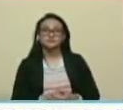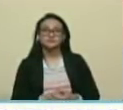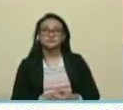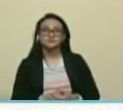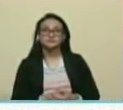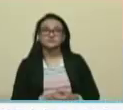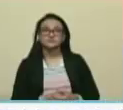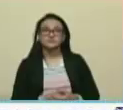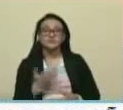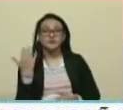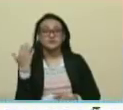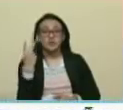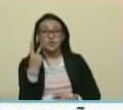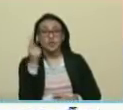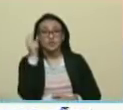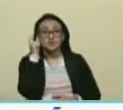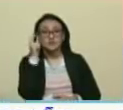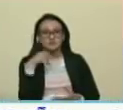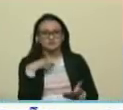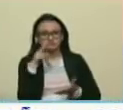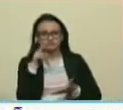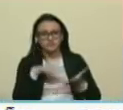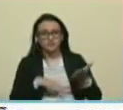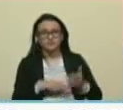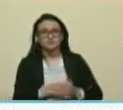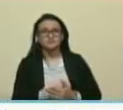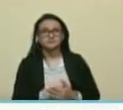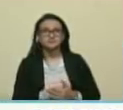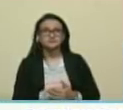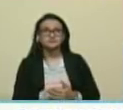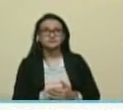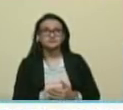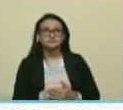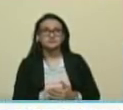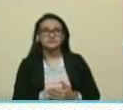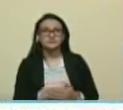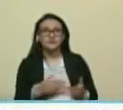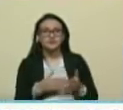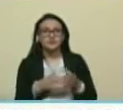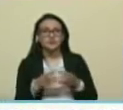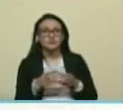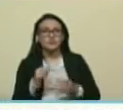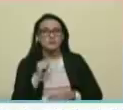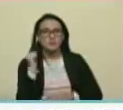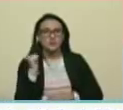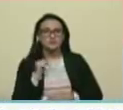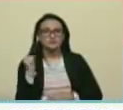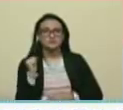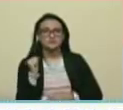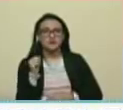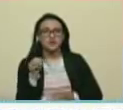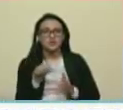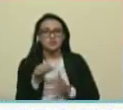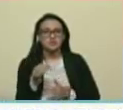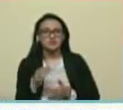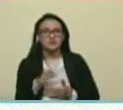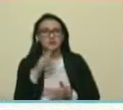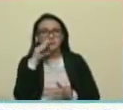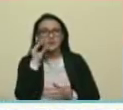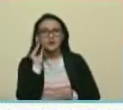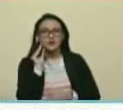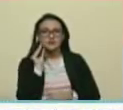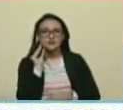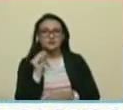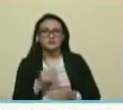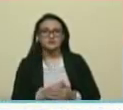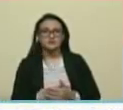Hace dos días estaba leyendo que se había dado una agresión contra un agente de policía en Bélgica. Una persona